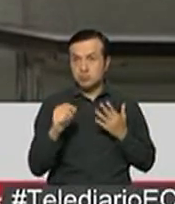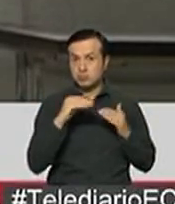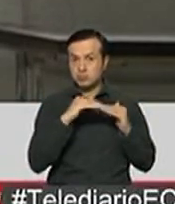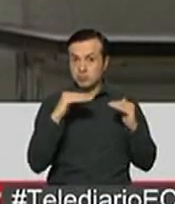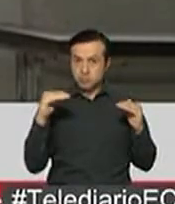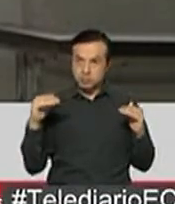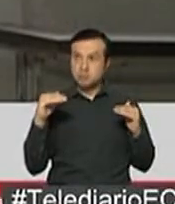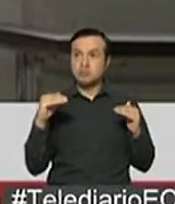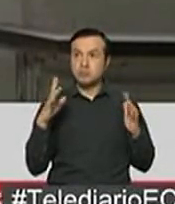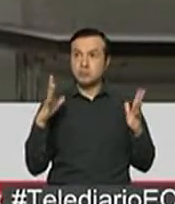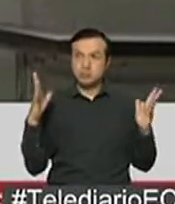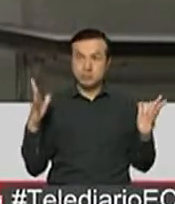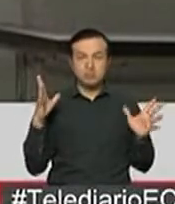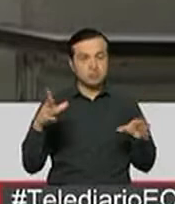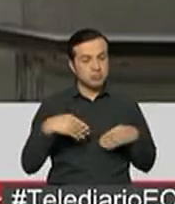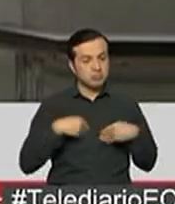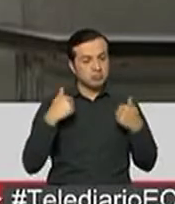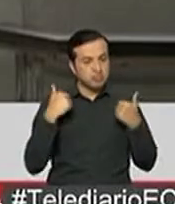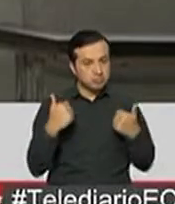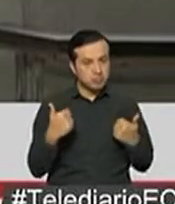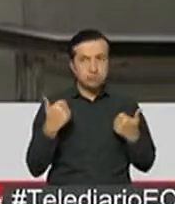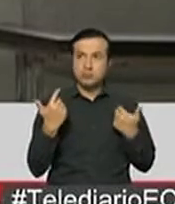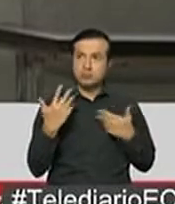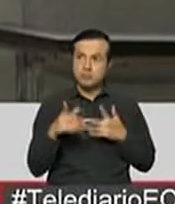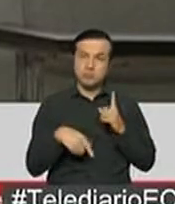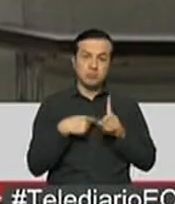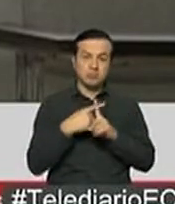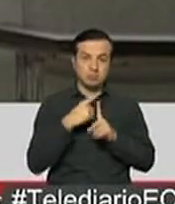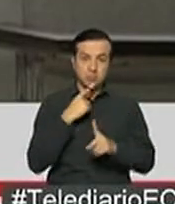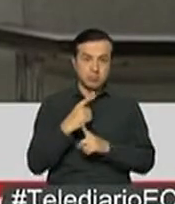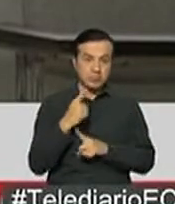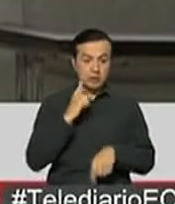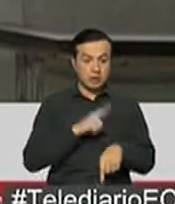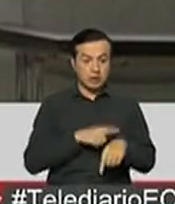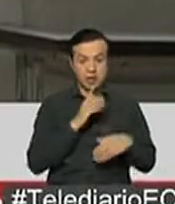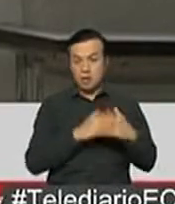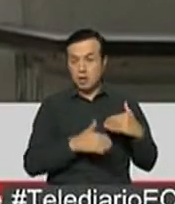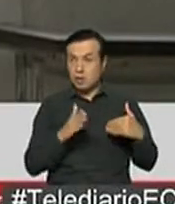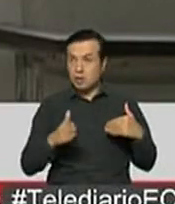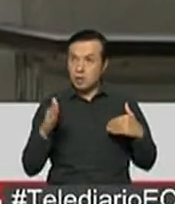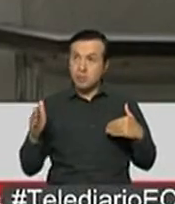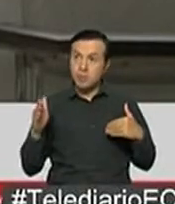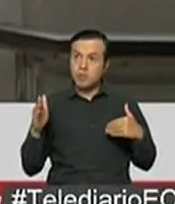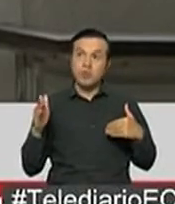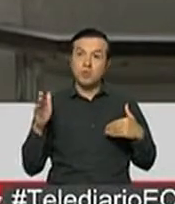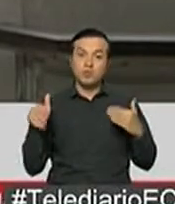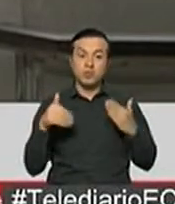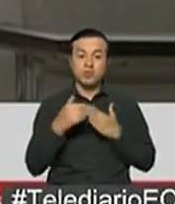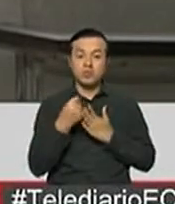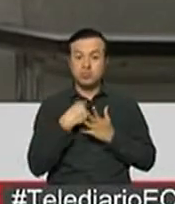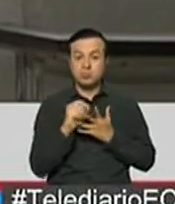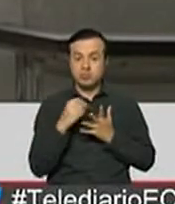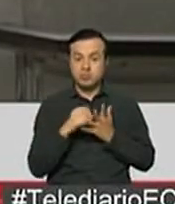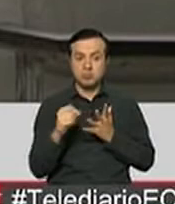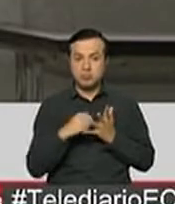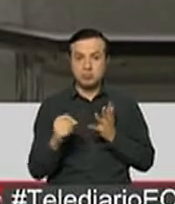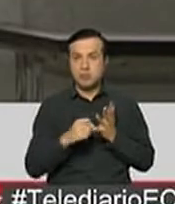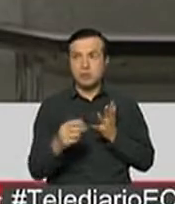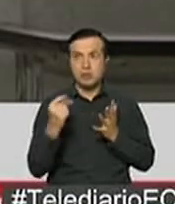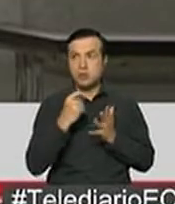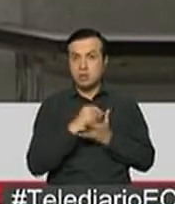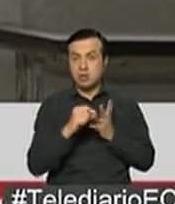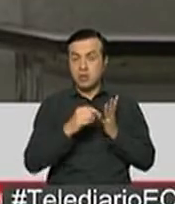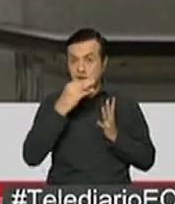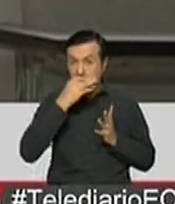aciertos bastante aceptable y adicionalmente el tiempo en el que se habrían obtenido esos aciertos no responde a la realidad